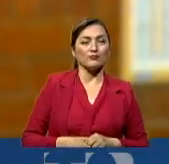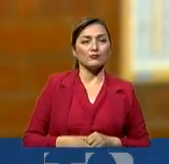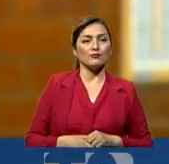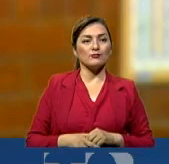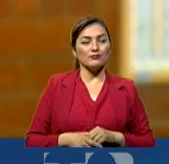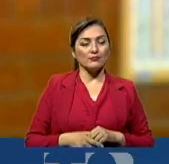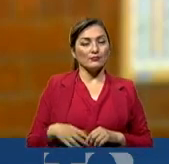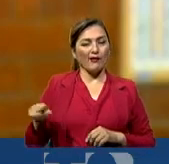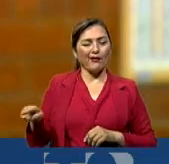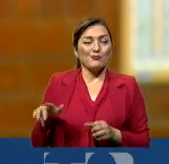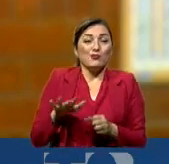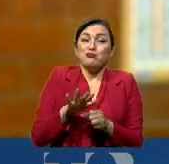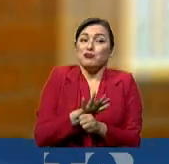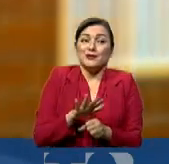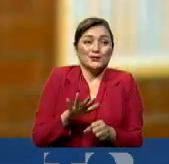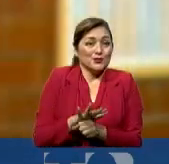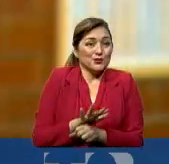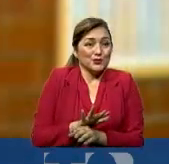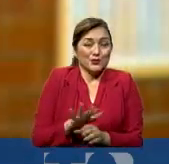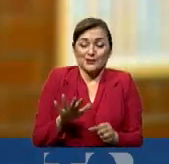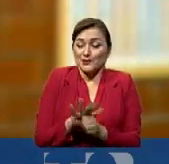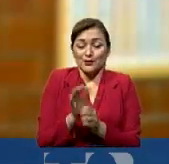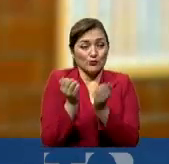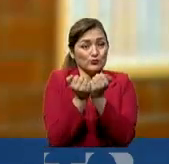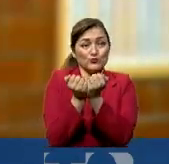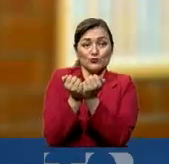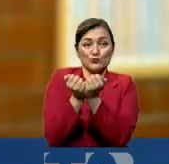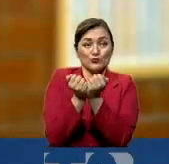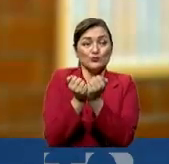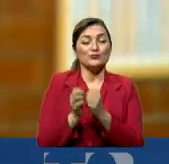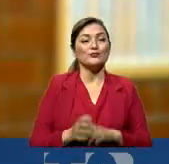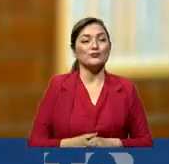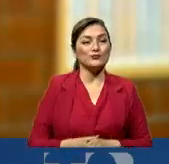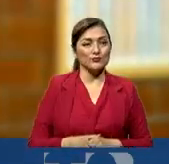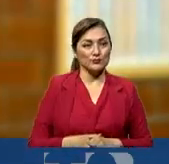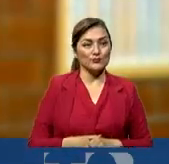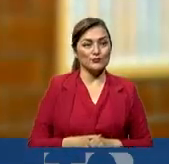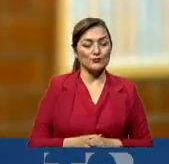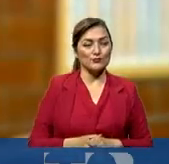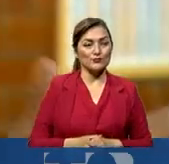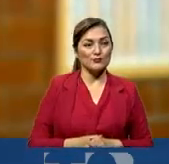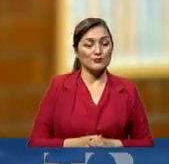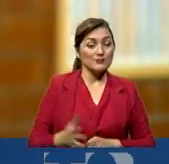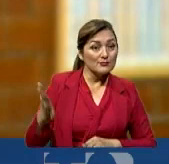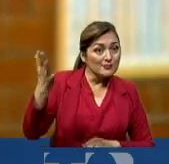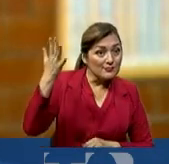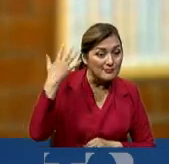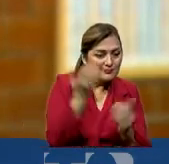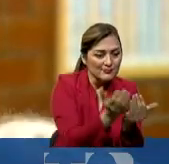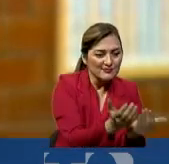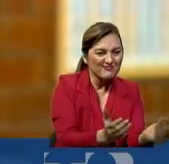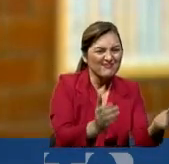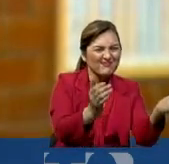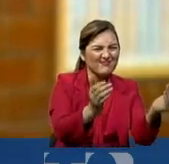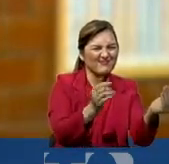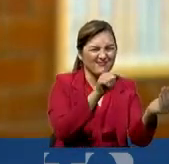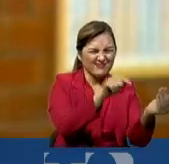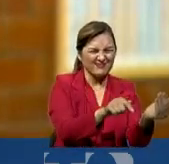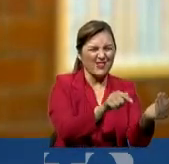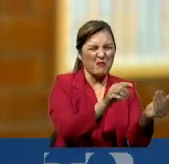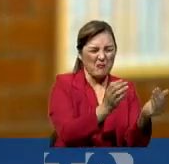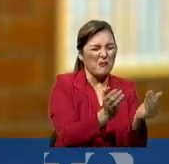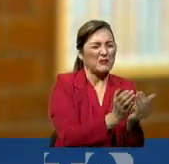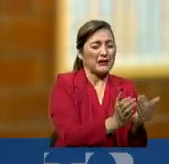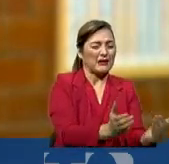a su vida útil completa, ya se ha llenado. En la compactación de los cubetos anteriores, se están volviendo a ubicar la basura.